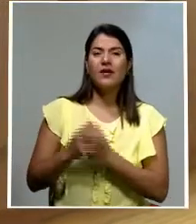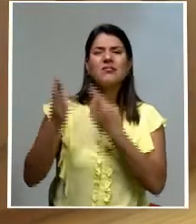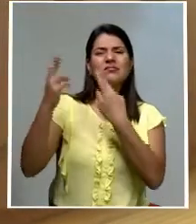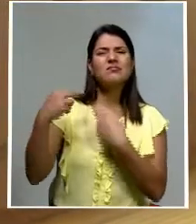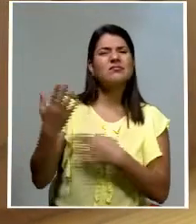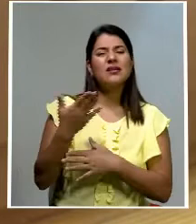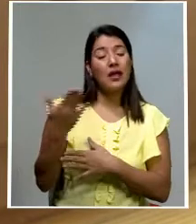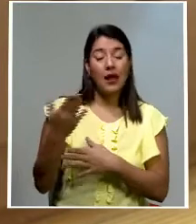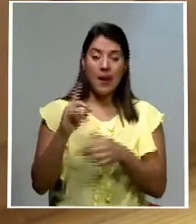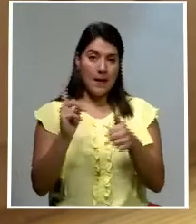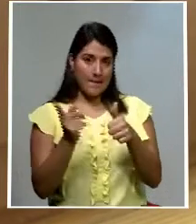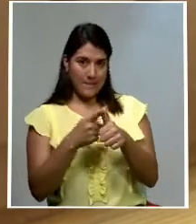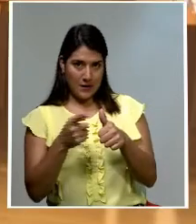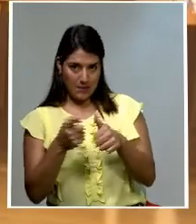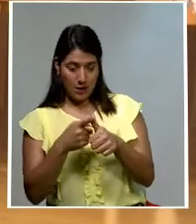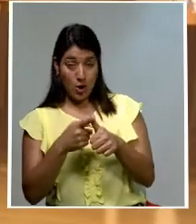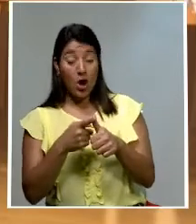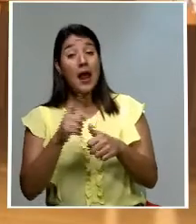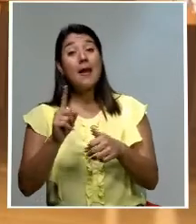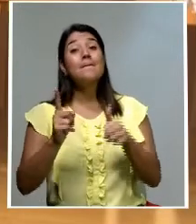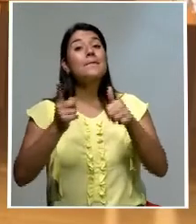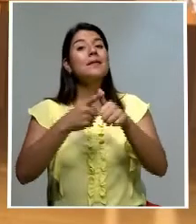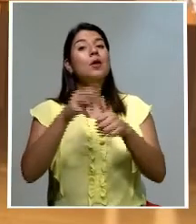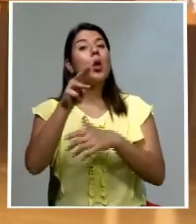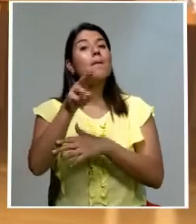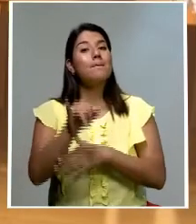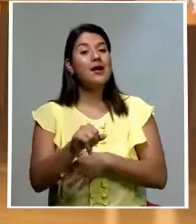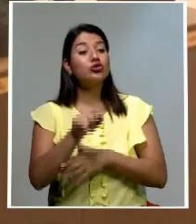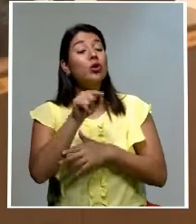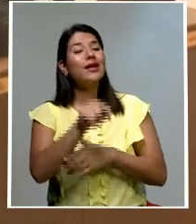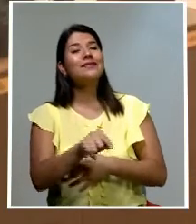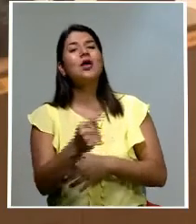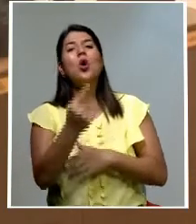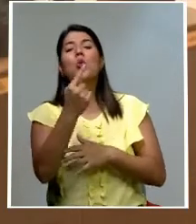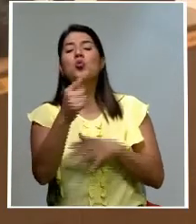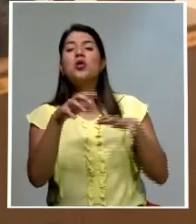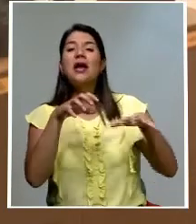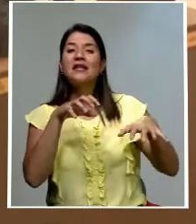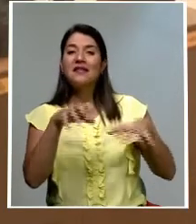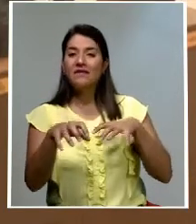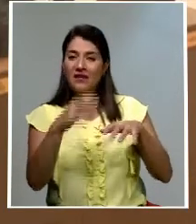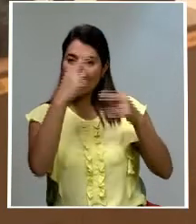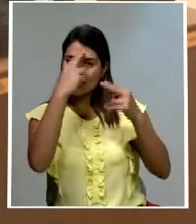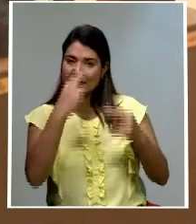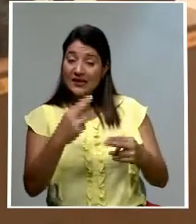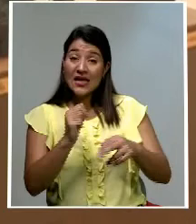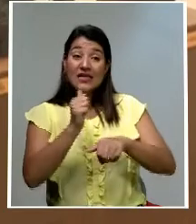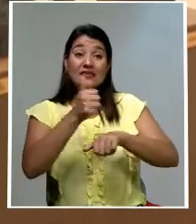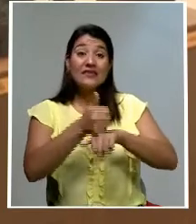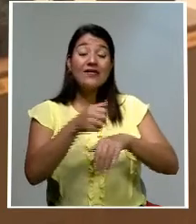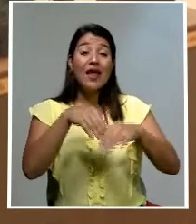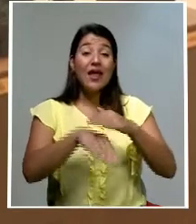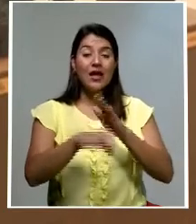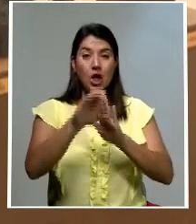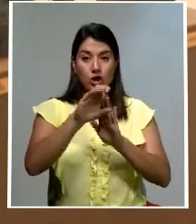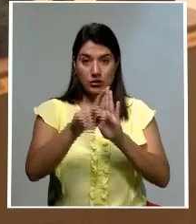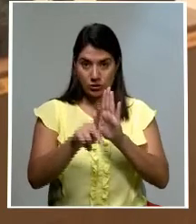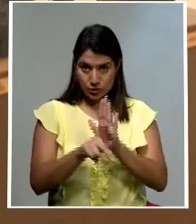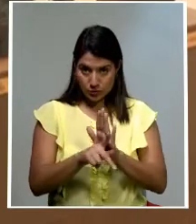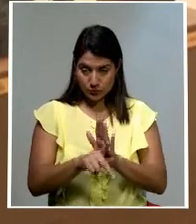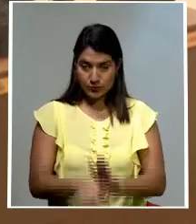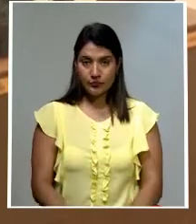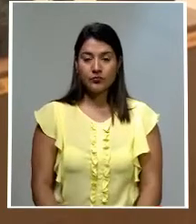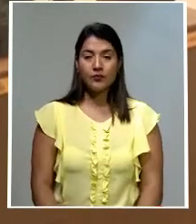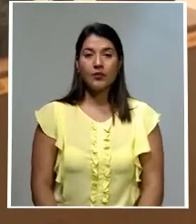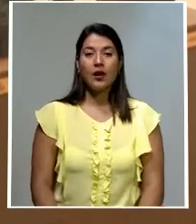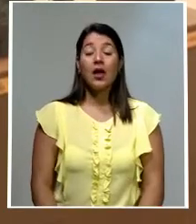indicaron en primera instancia que el 1 de mayo es una sesión que está definida en la Constitución Política.